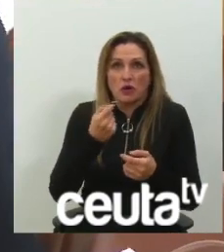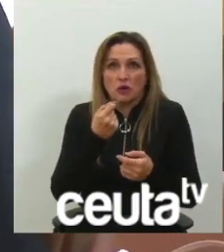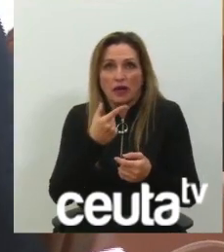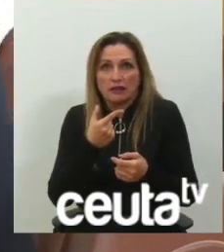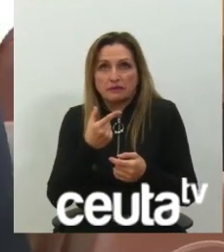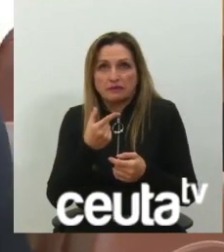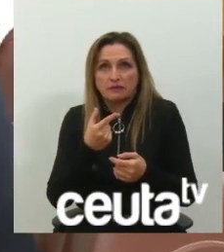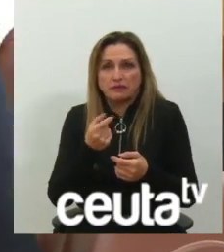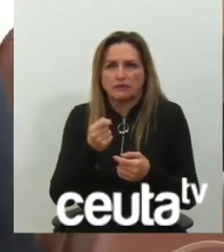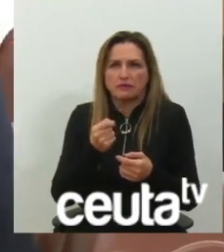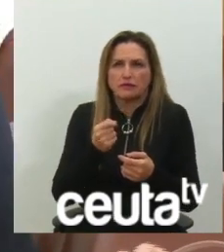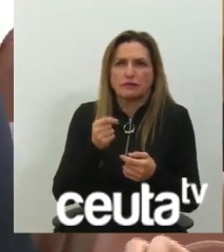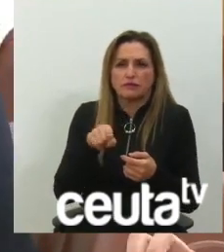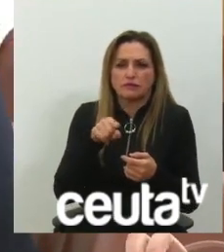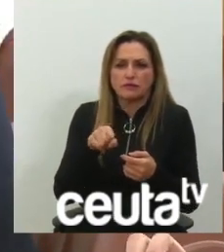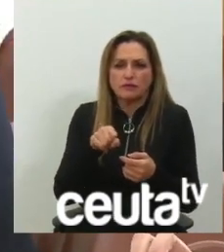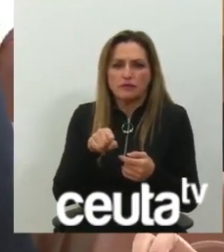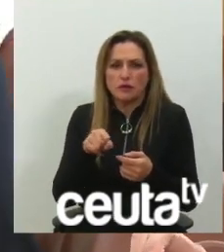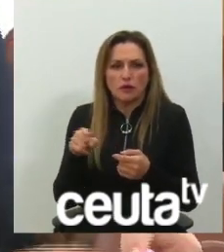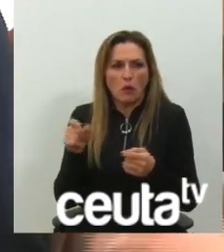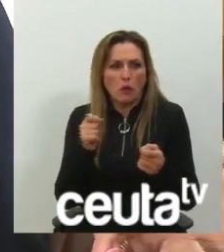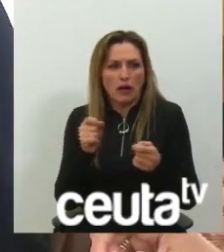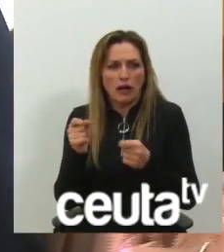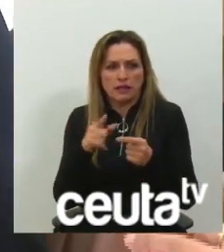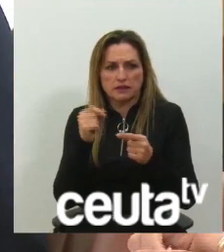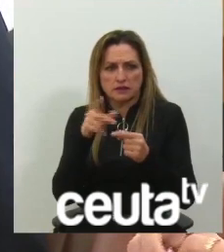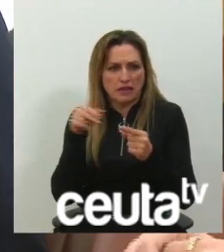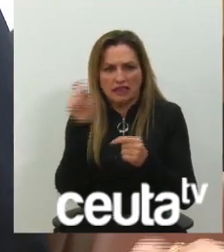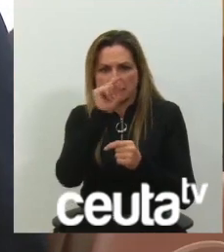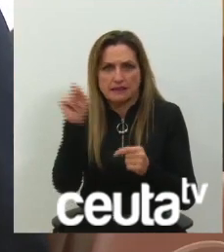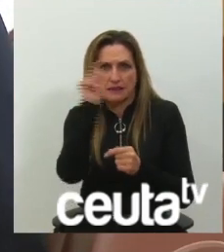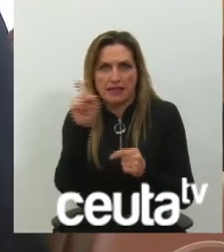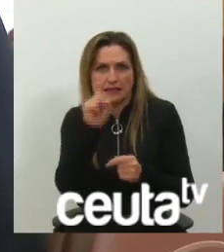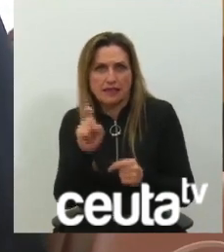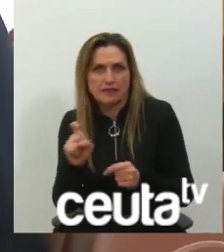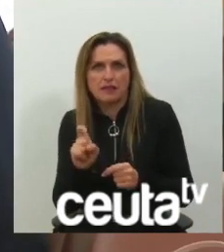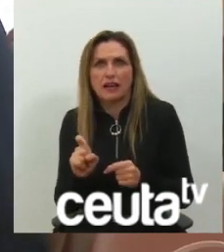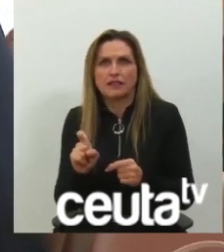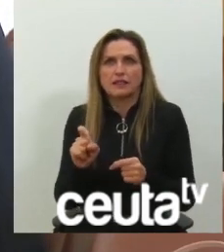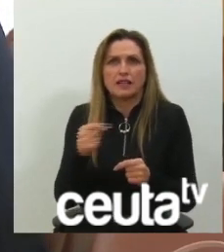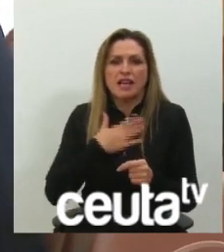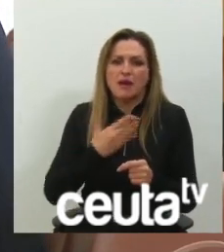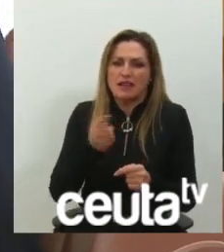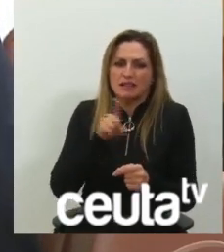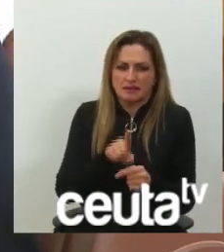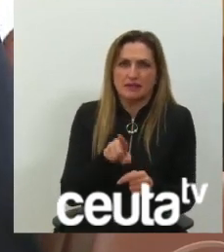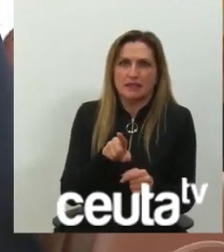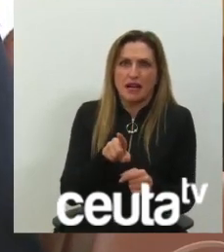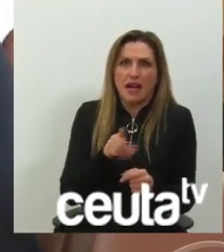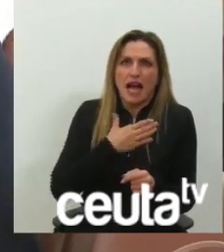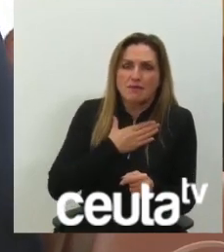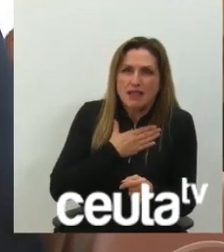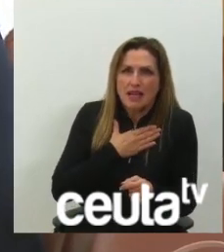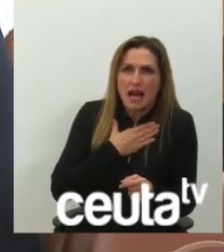fue se acabaría paseando con pimienta a todos los vecinos príncipes a todos a todos y si a todos y a mí y a mí a